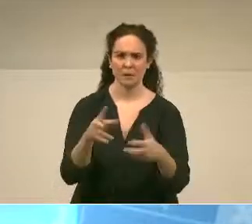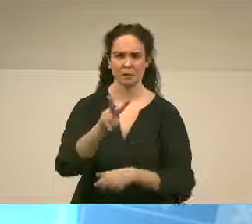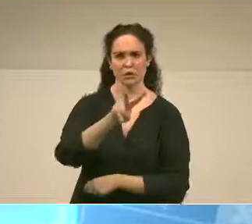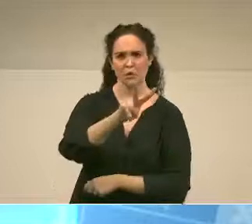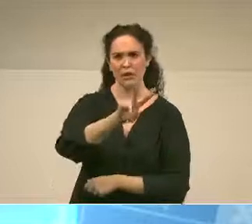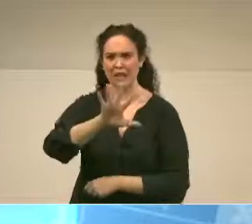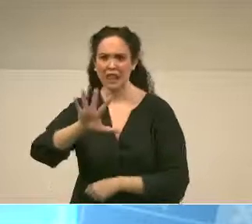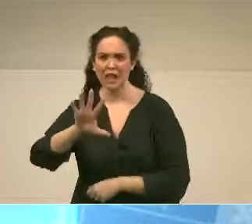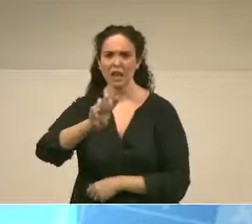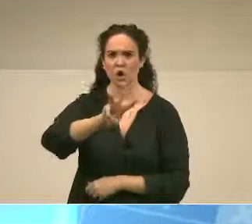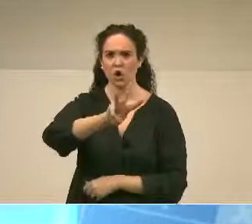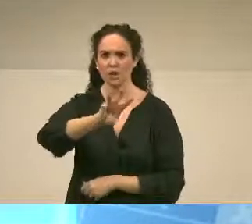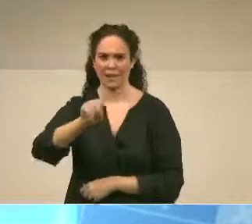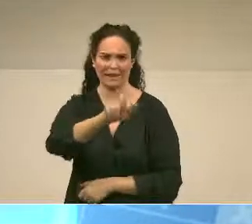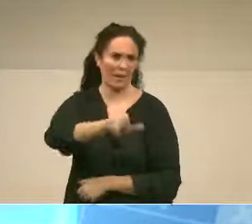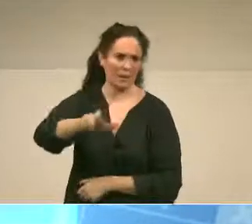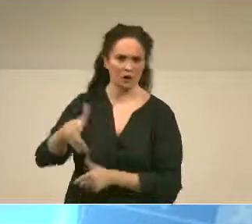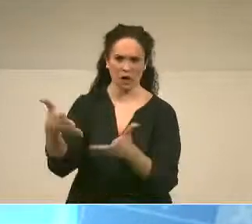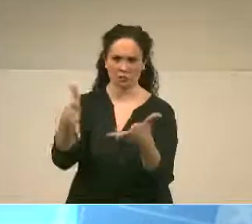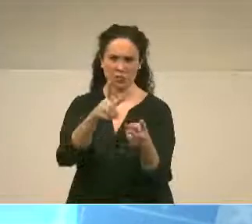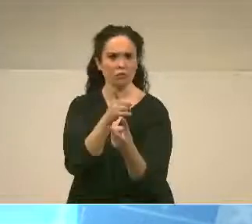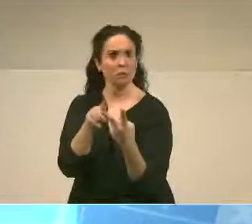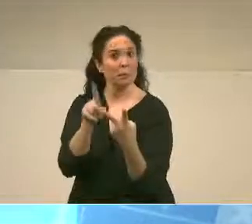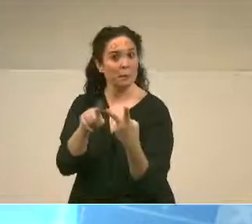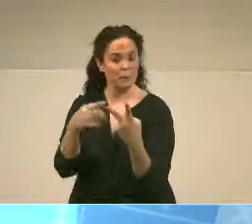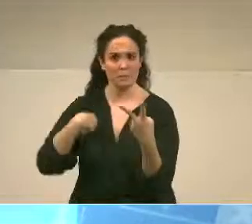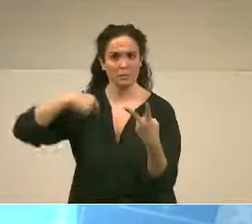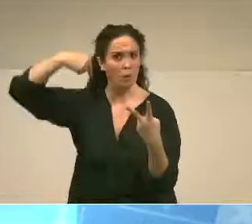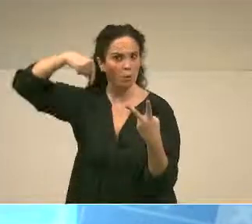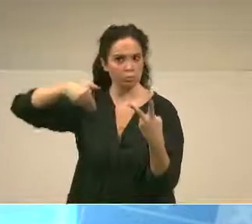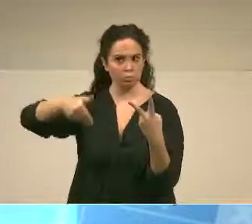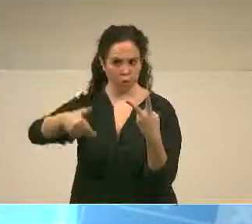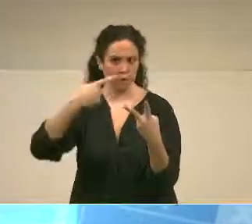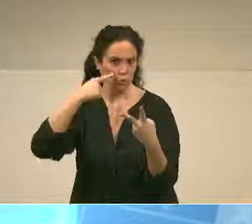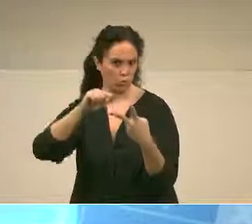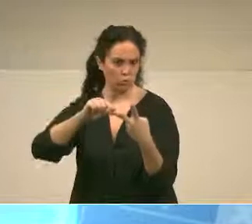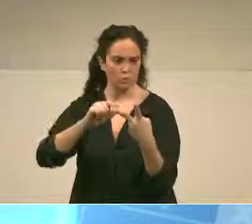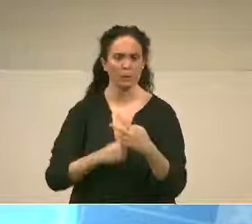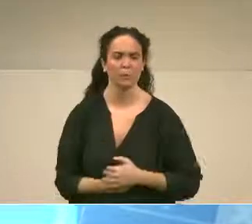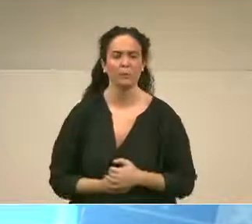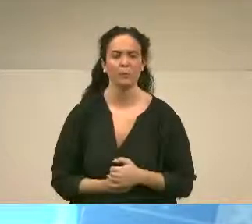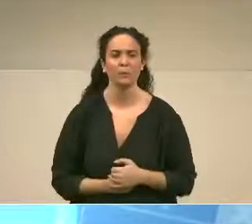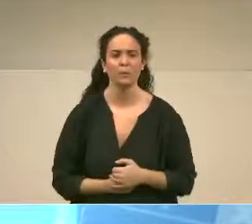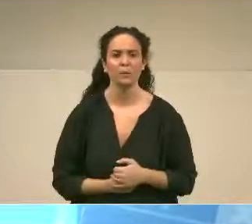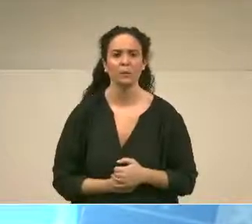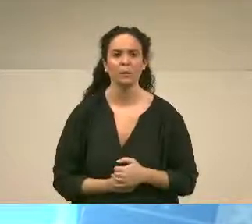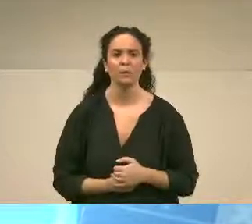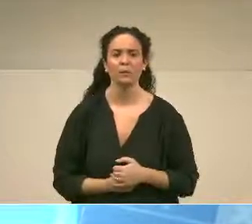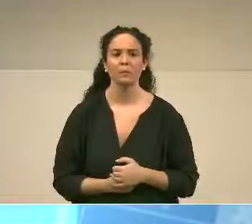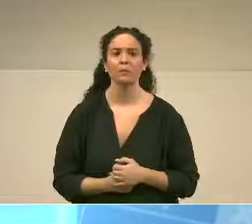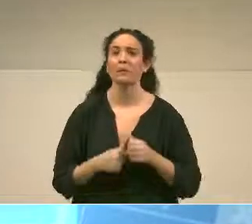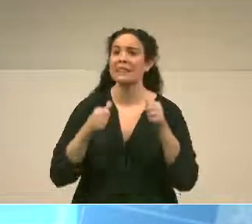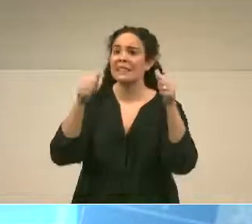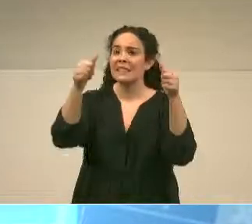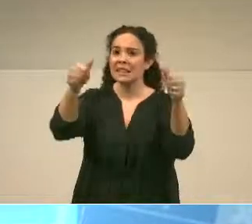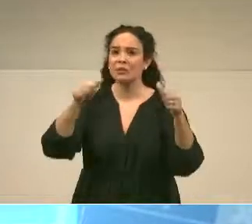dira bigarren mota honetan, hau da, doktoregoa egiteko. Titulu hori ez da bakarrikan titulu bat